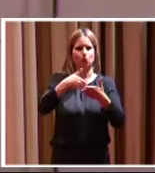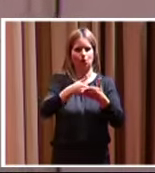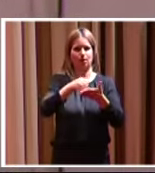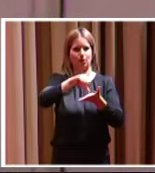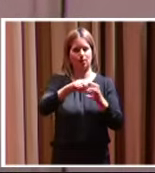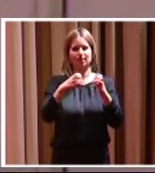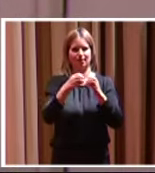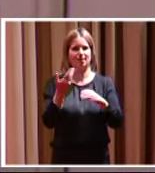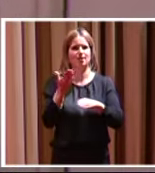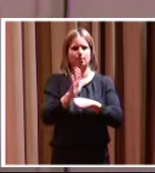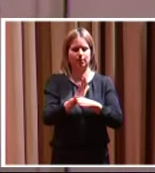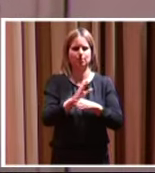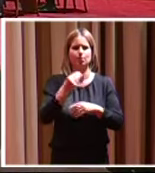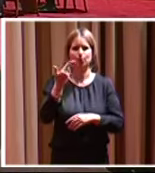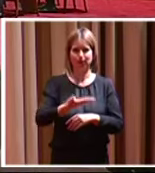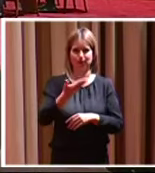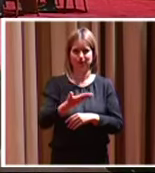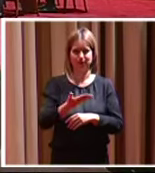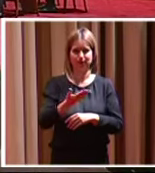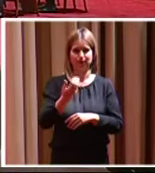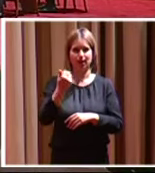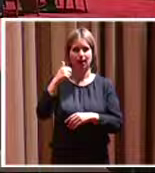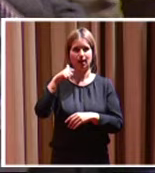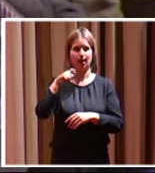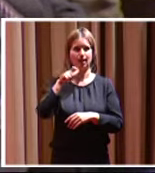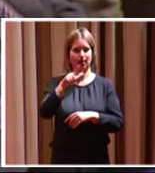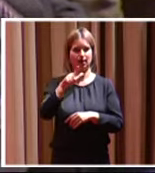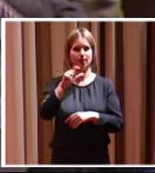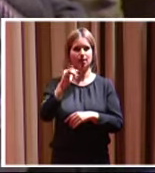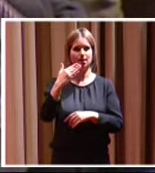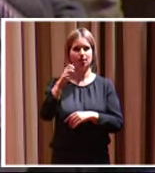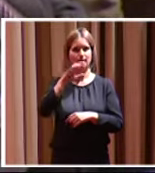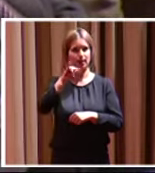de Granada. Ángel Ibarra Sánchez,